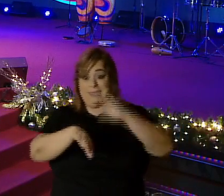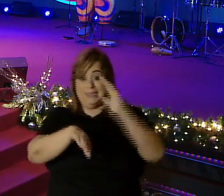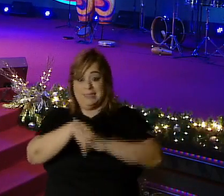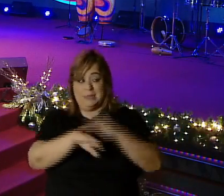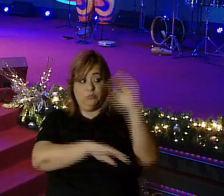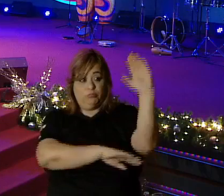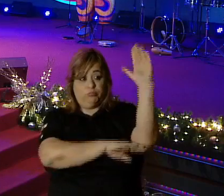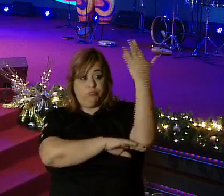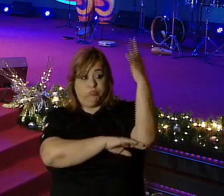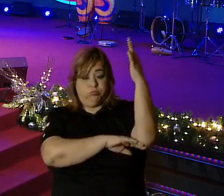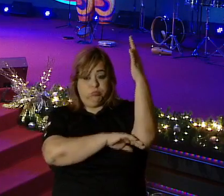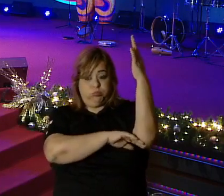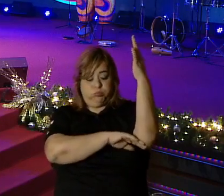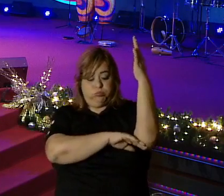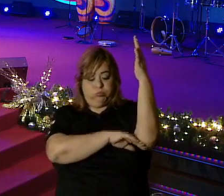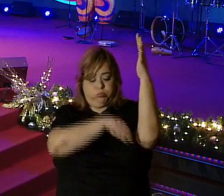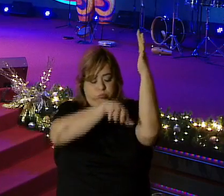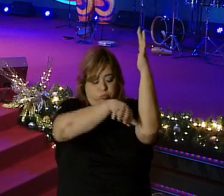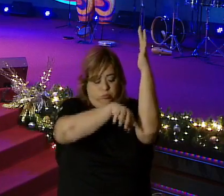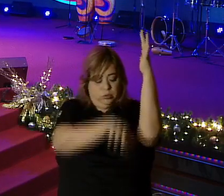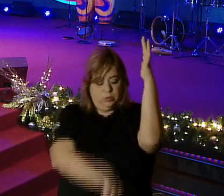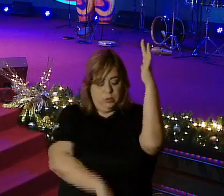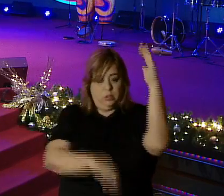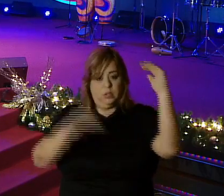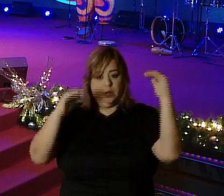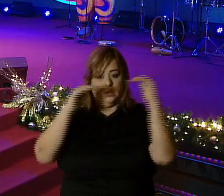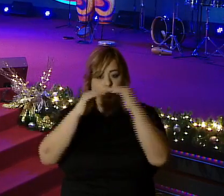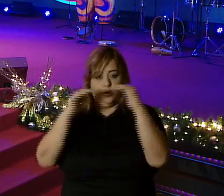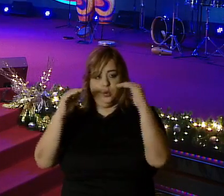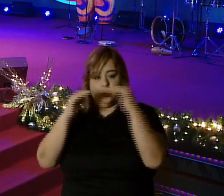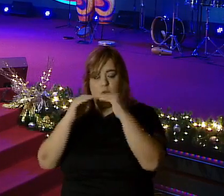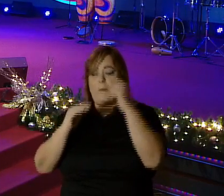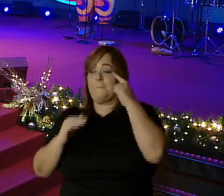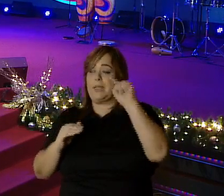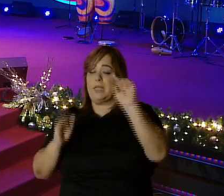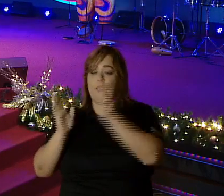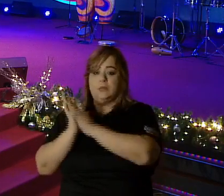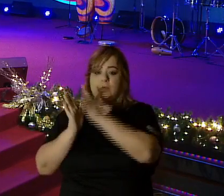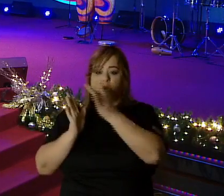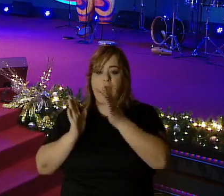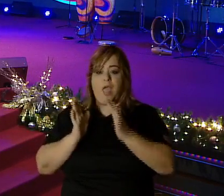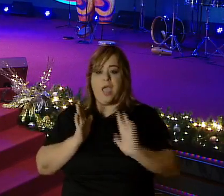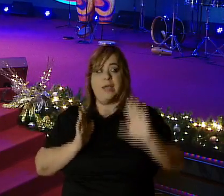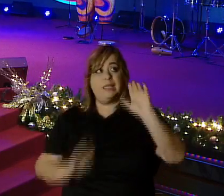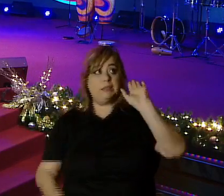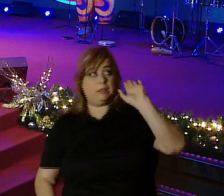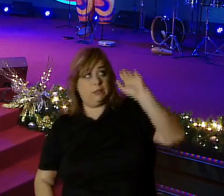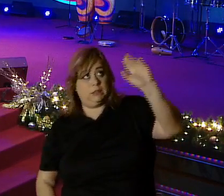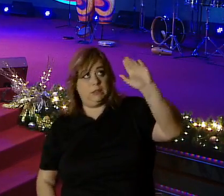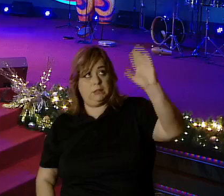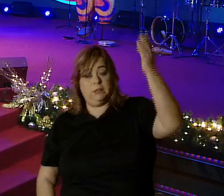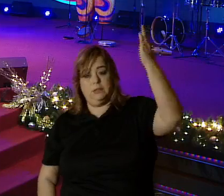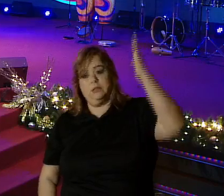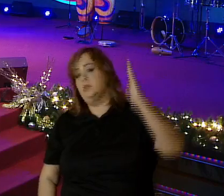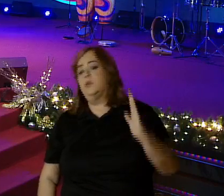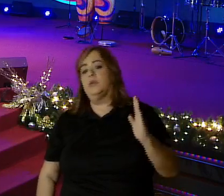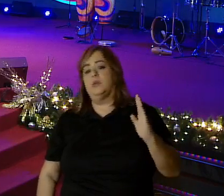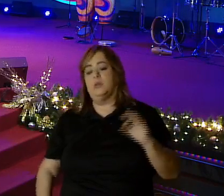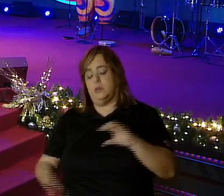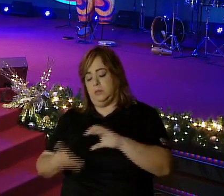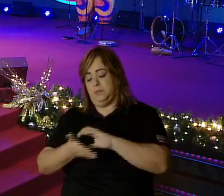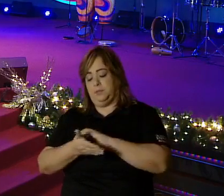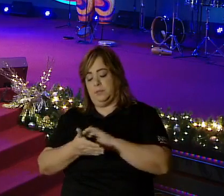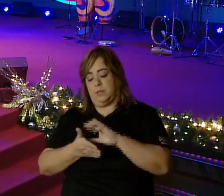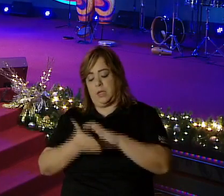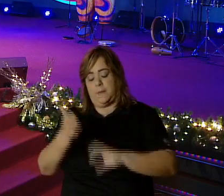justicia, plantío de Jehová, para gloria suya. En el capítulo 11